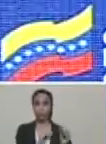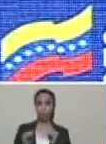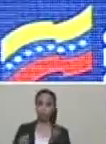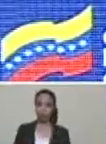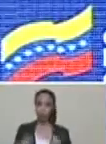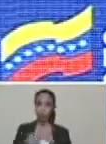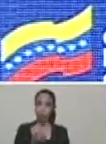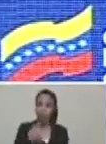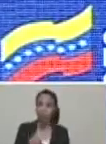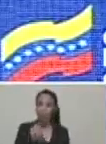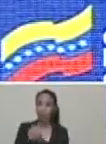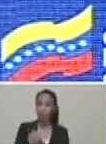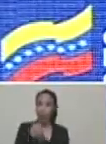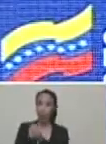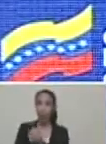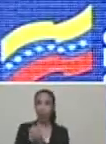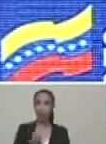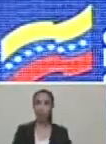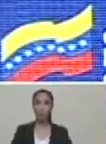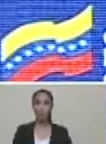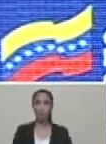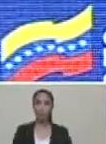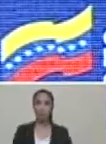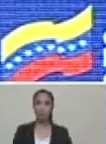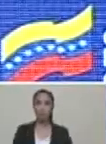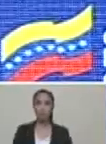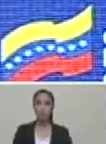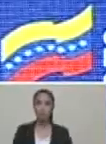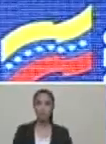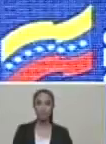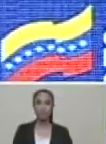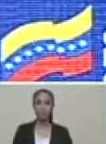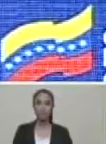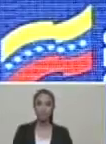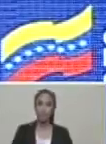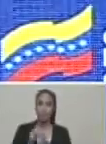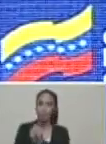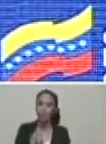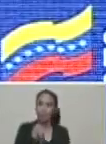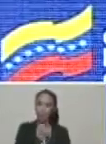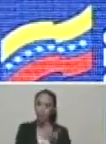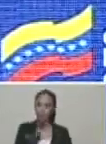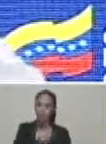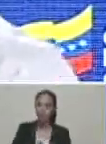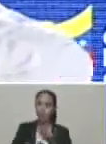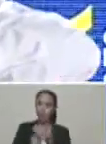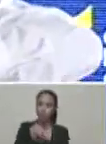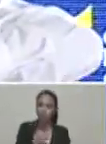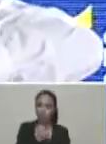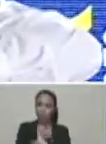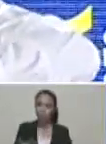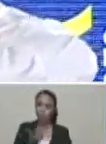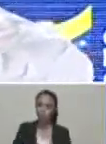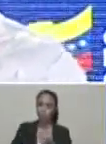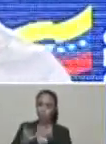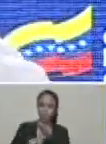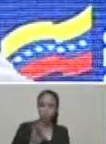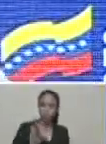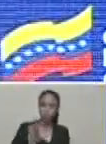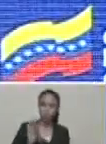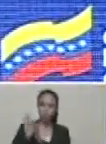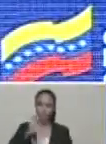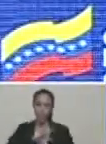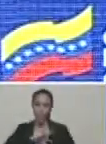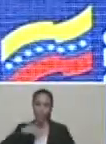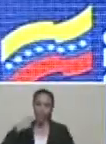orando y mandando sus bendiciones para mí y para nuestra patria. Sus bendiciones, sus oraciones forman nuestra fuerza espiritual,